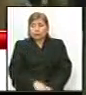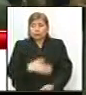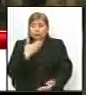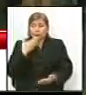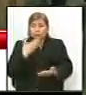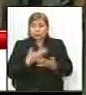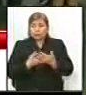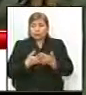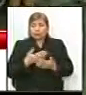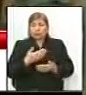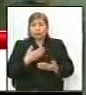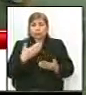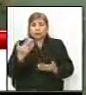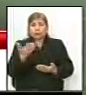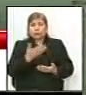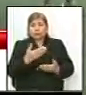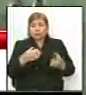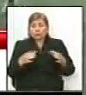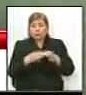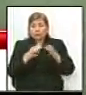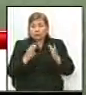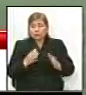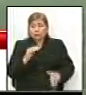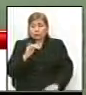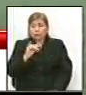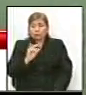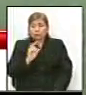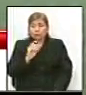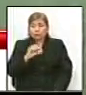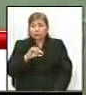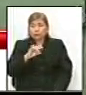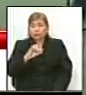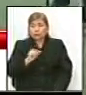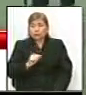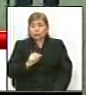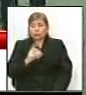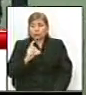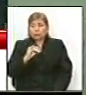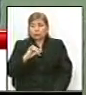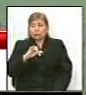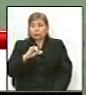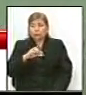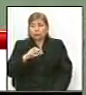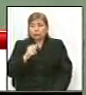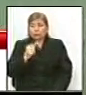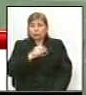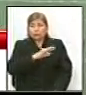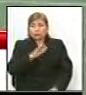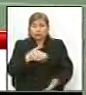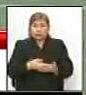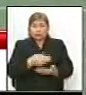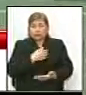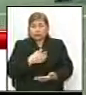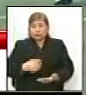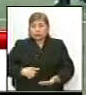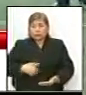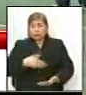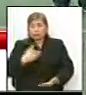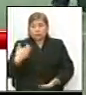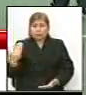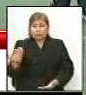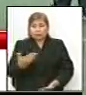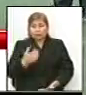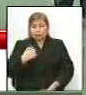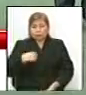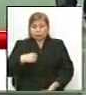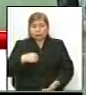gracias, señor congresista Joaquín Dipas. Y los demás ministerios y todos los alcaldes electos